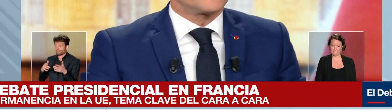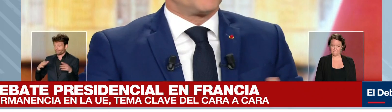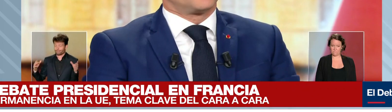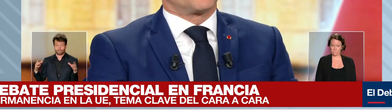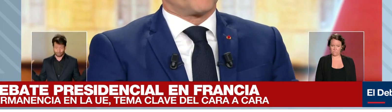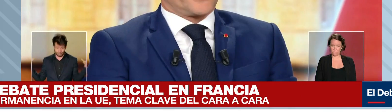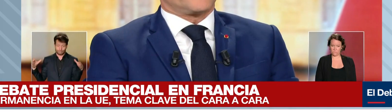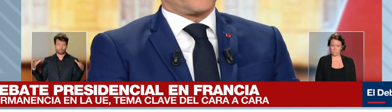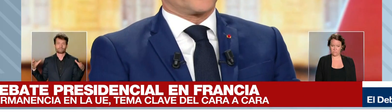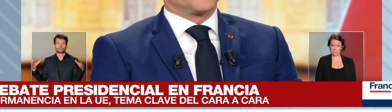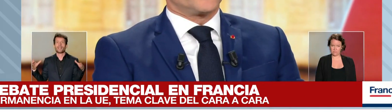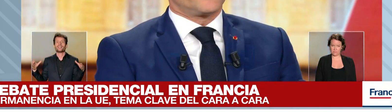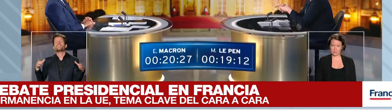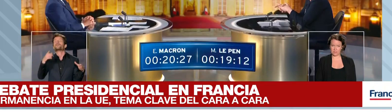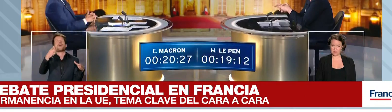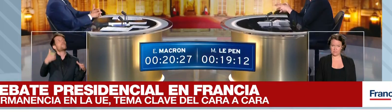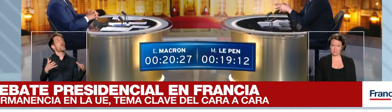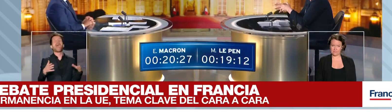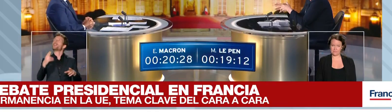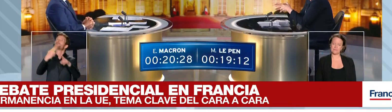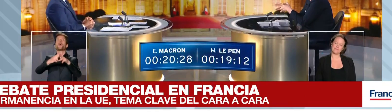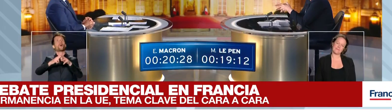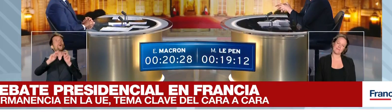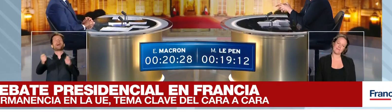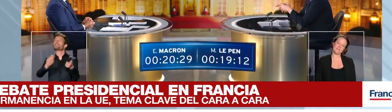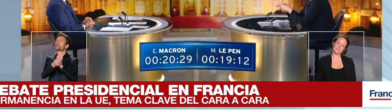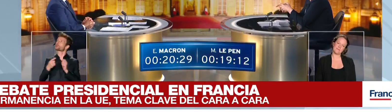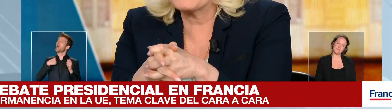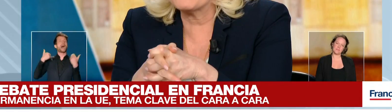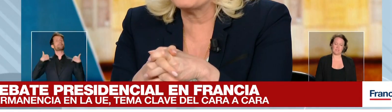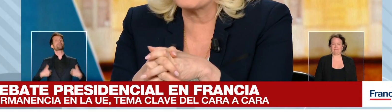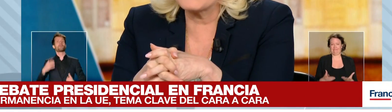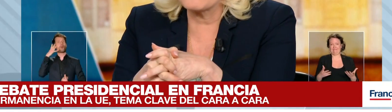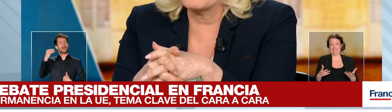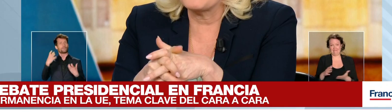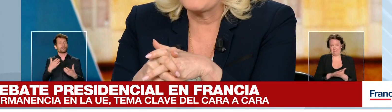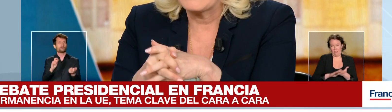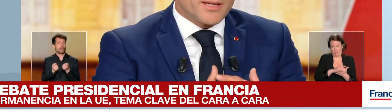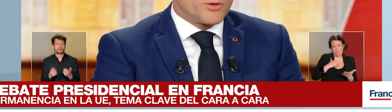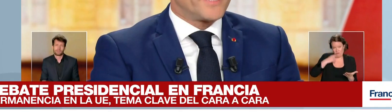decir simplemente, ya no es una copropiedad, se llama como yo decido porque yo me llamo señora Le Pen.